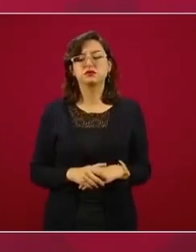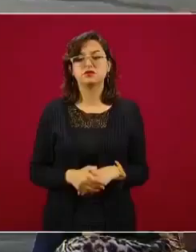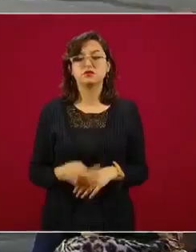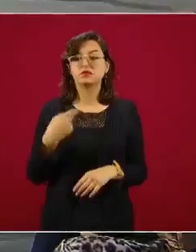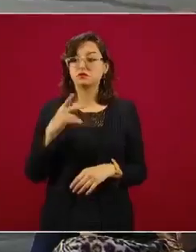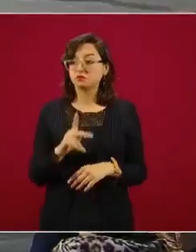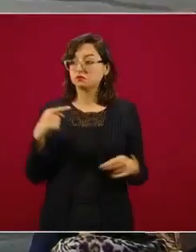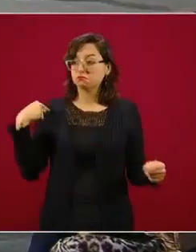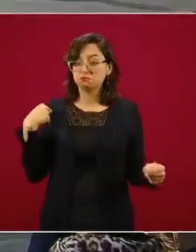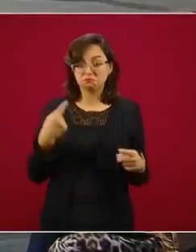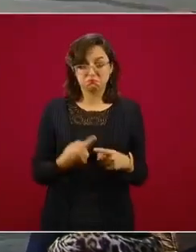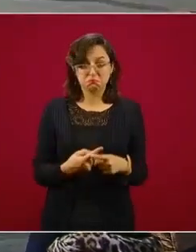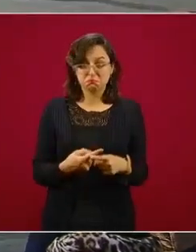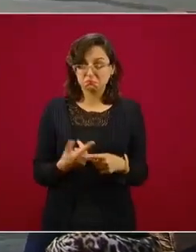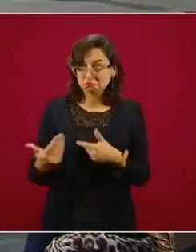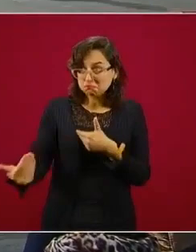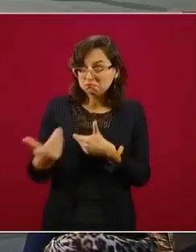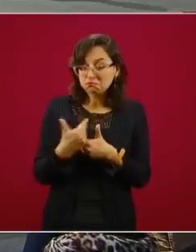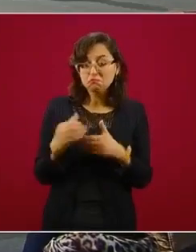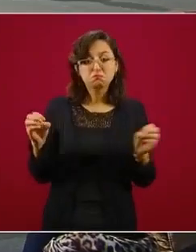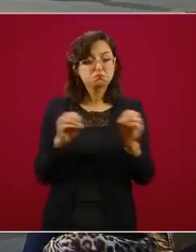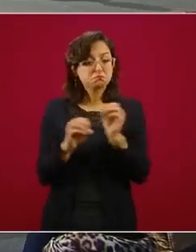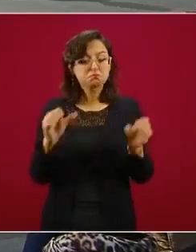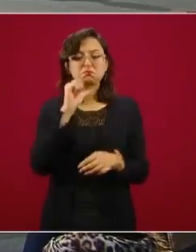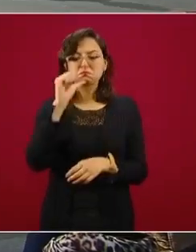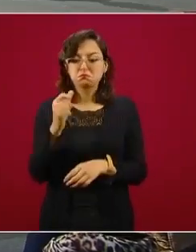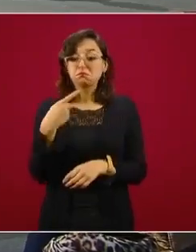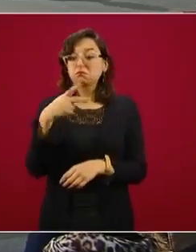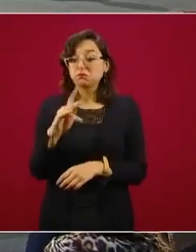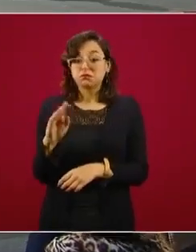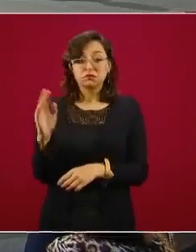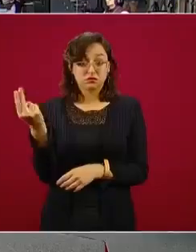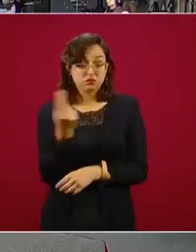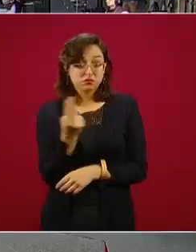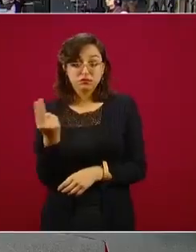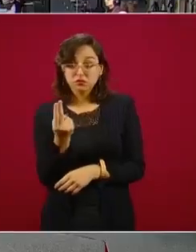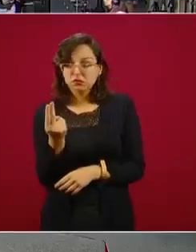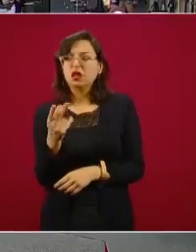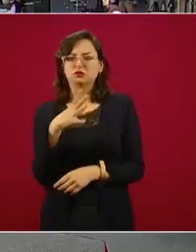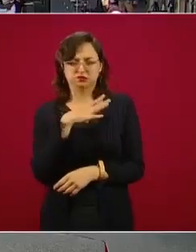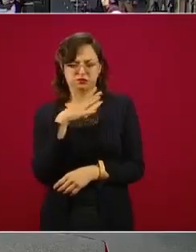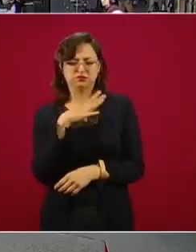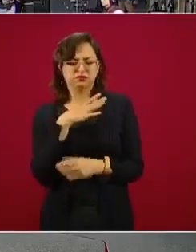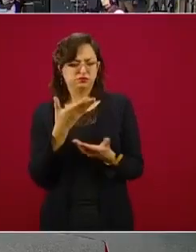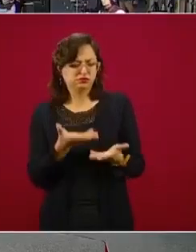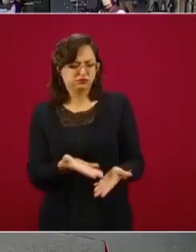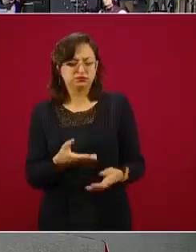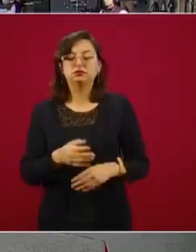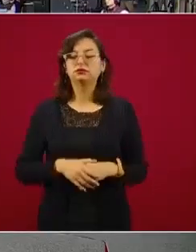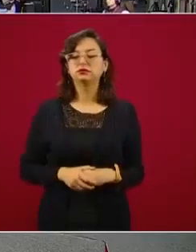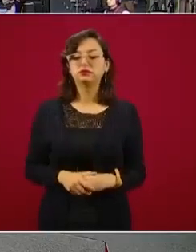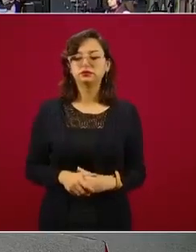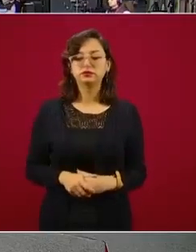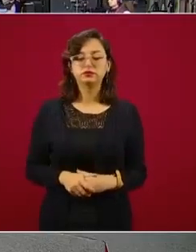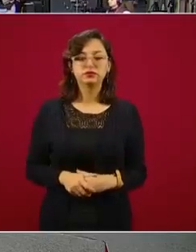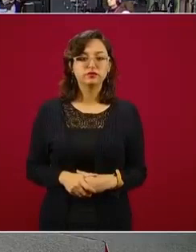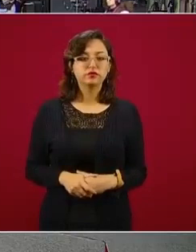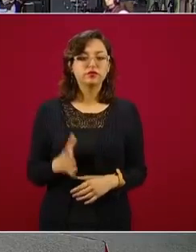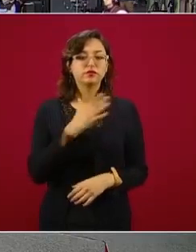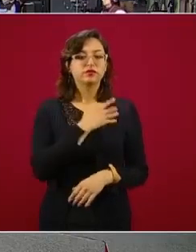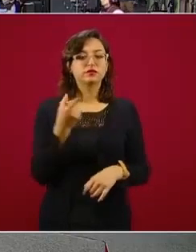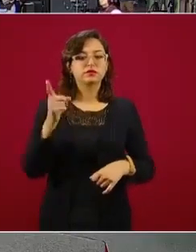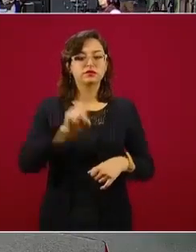tenemos hasta ahorita ninguna, pero estamos listos para recibirlos. Gracias. Y lo otro es, doctora Sheinbaum, buenos